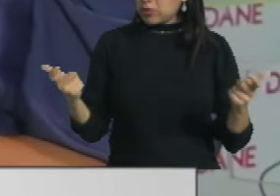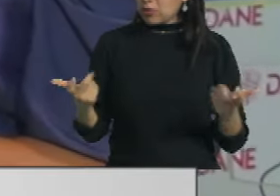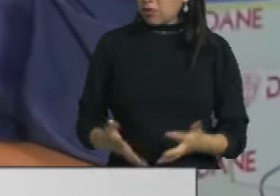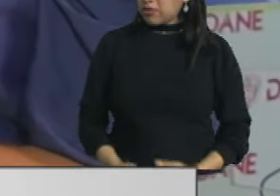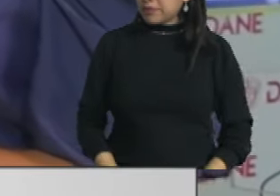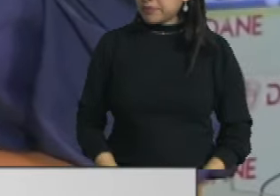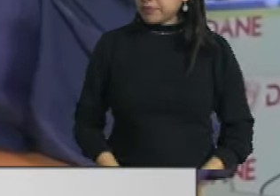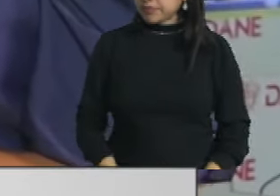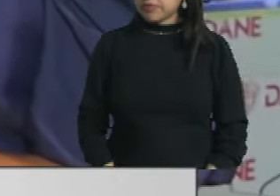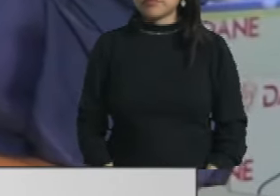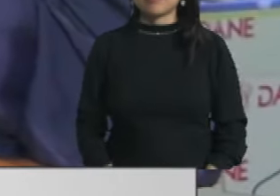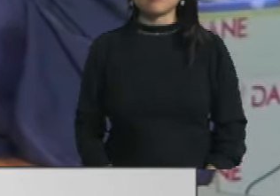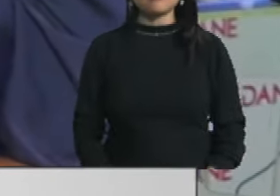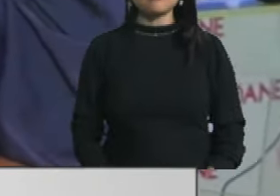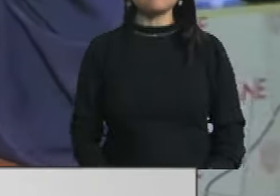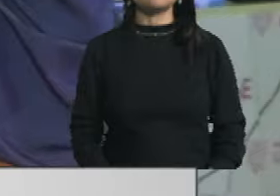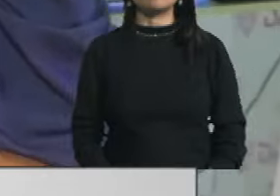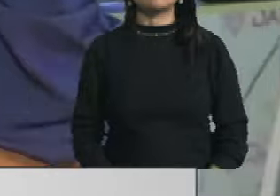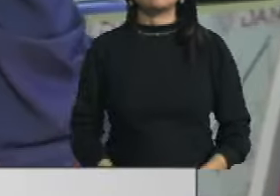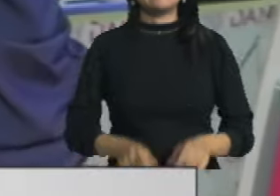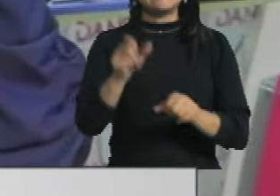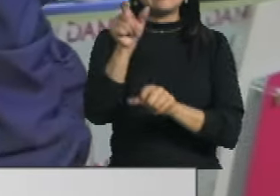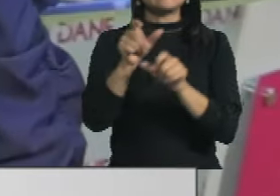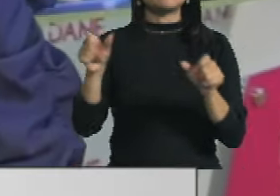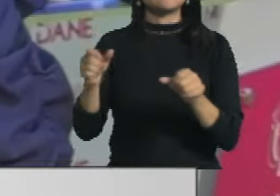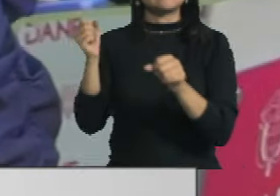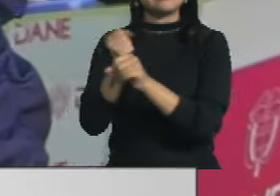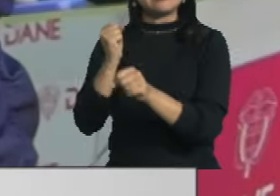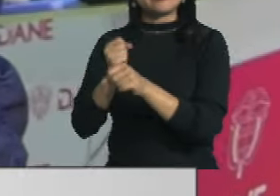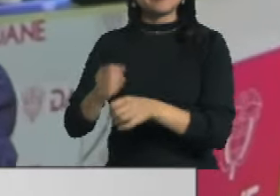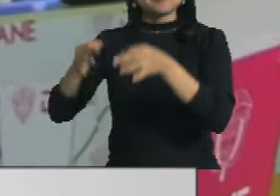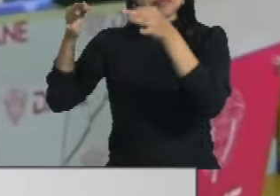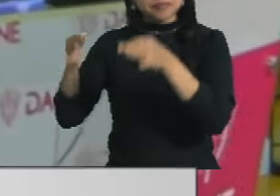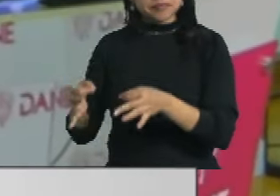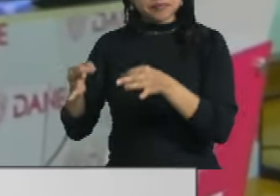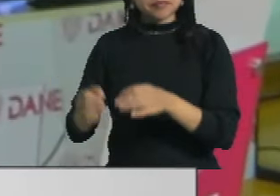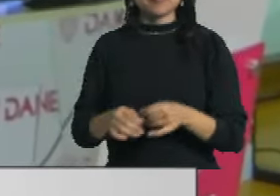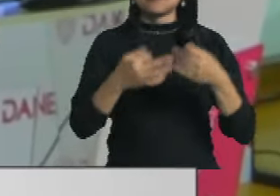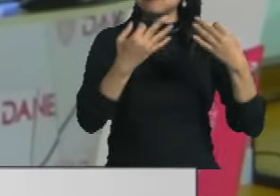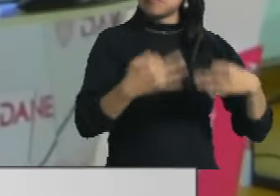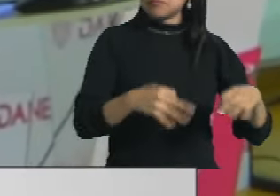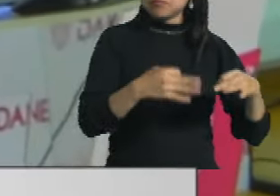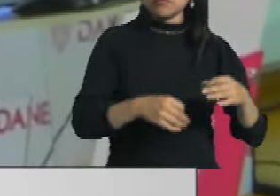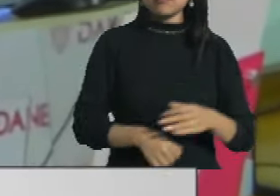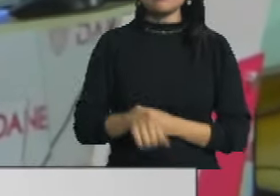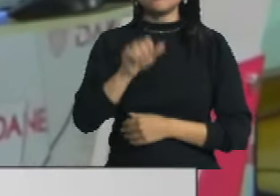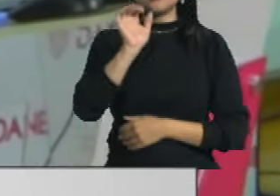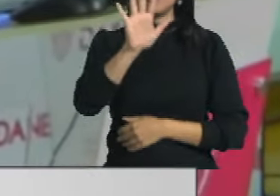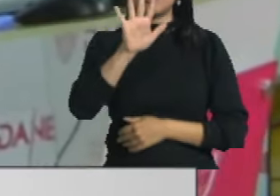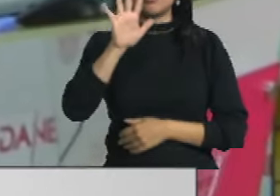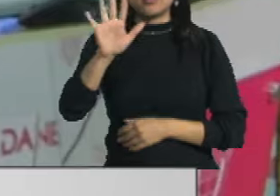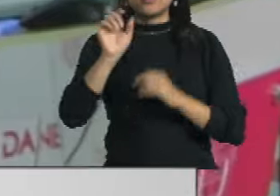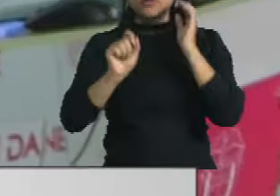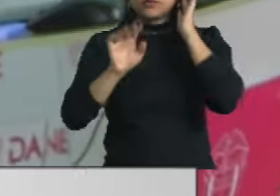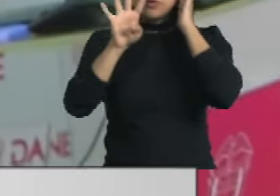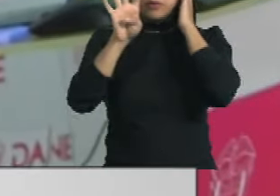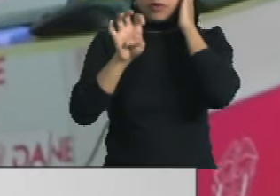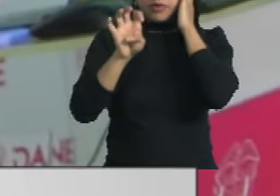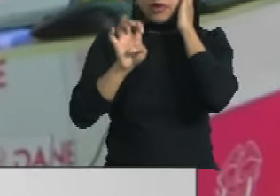mes. Bien, la población ocupada informal prácticamente se mantiene. Hace un año estábamos reportando 55.9, este